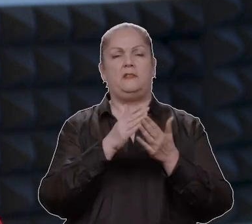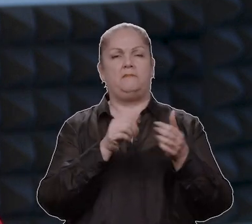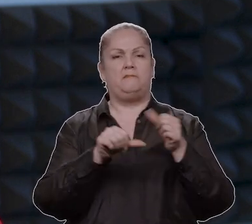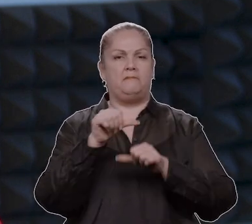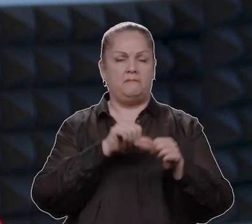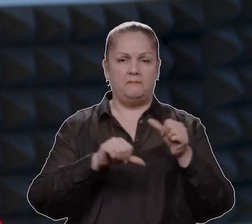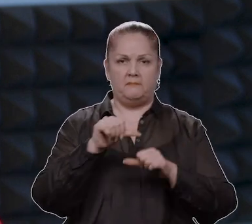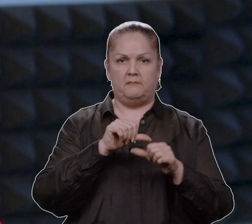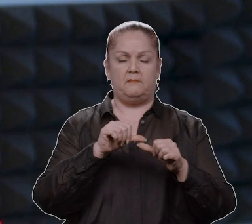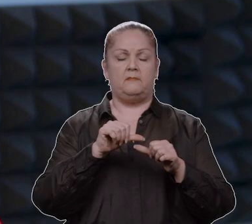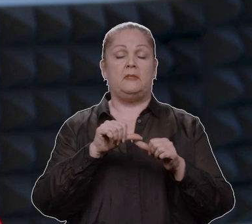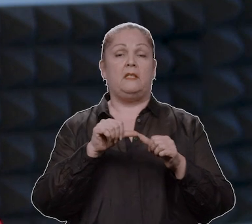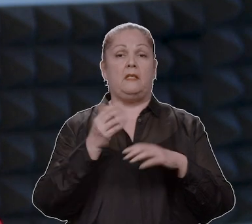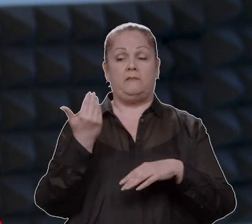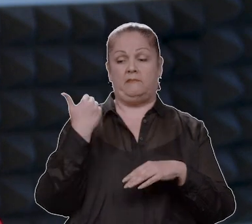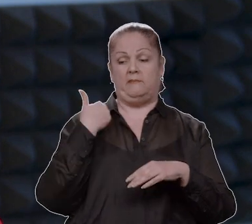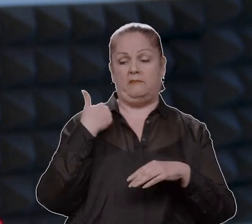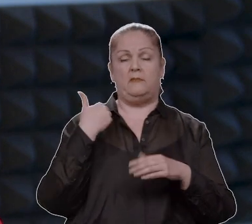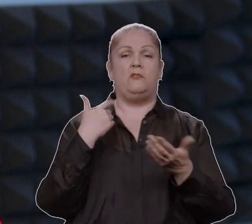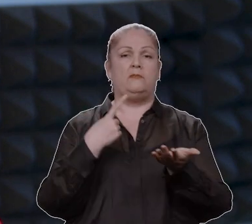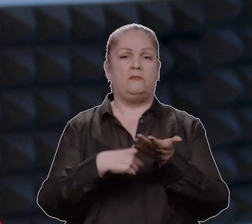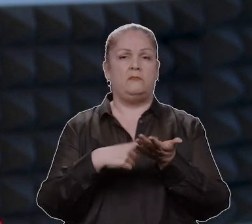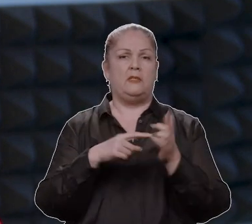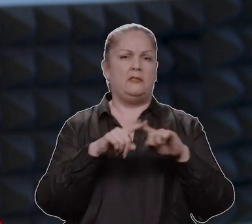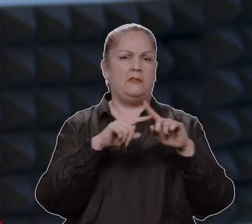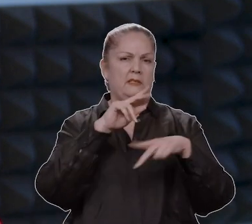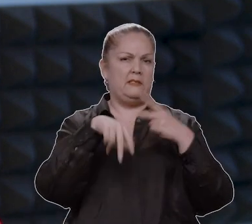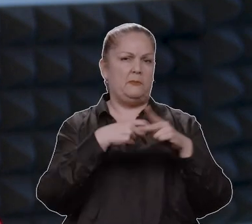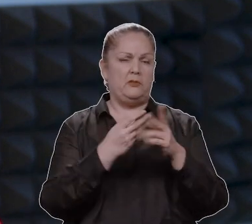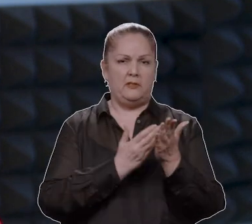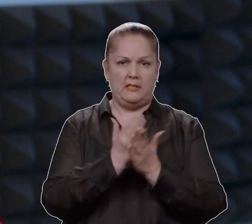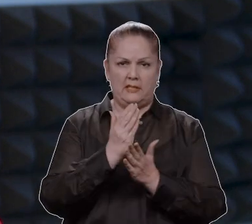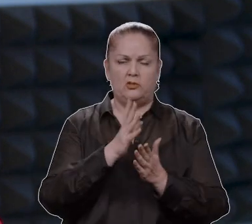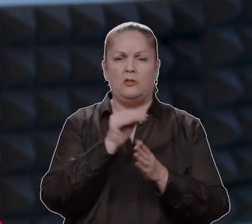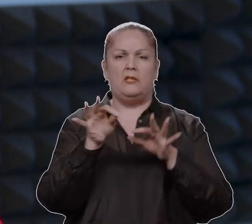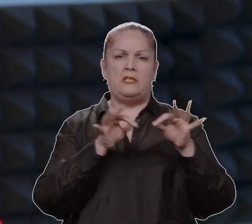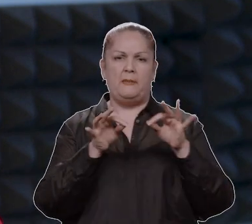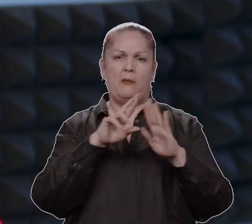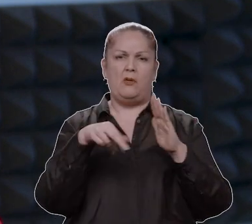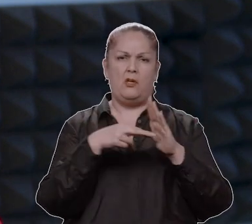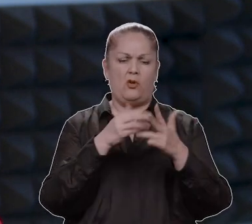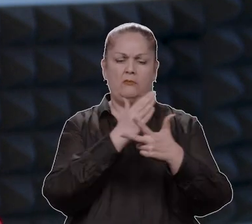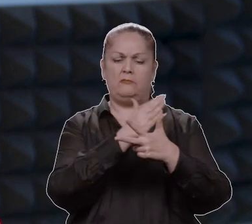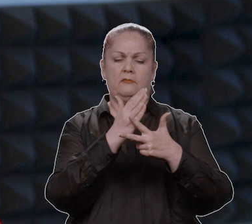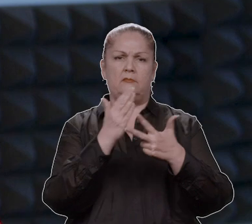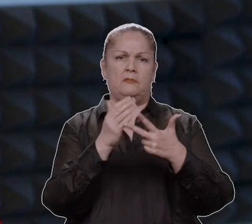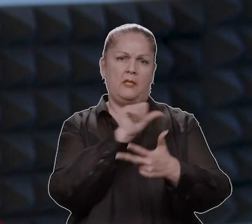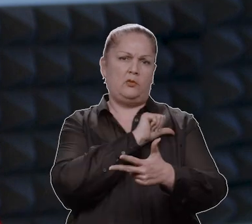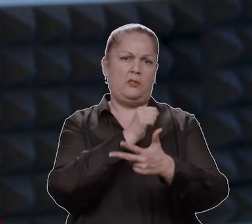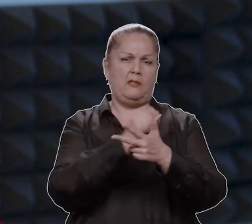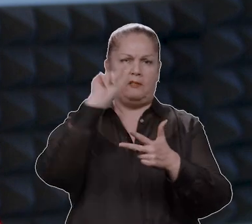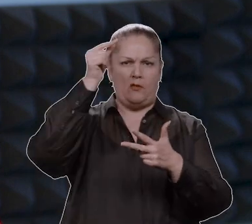sociedad. En nuestro episodio anterior conversamos sobre los tipos de derechos que existen y explicamos el rol de cada uno de los tres poderes